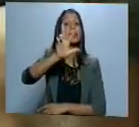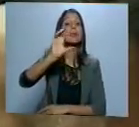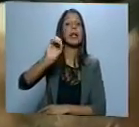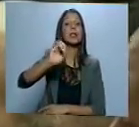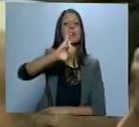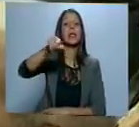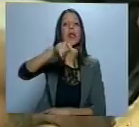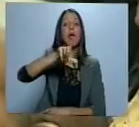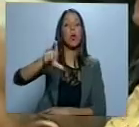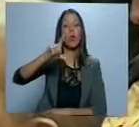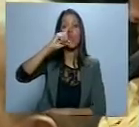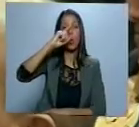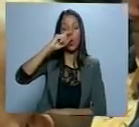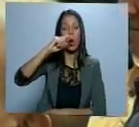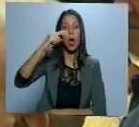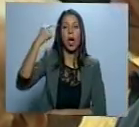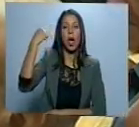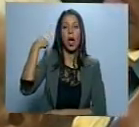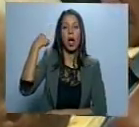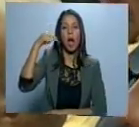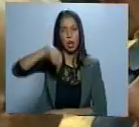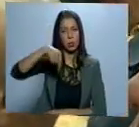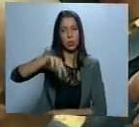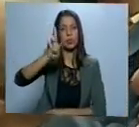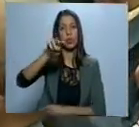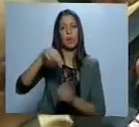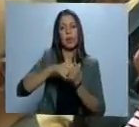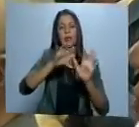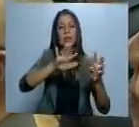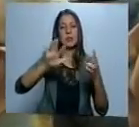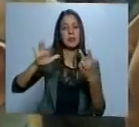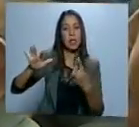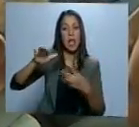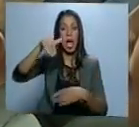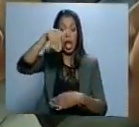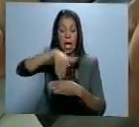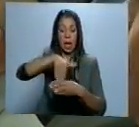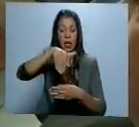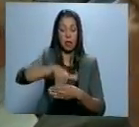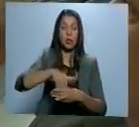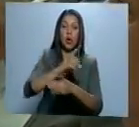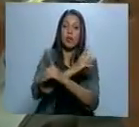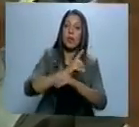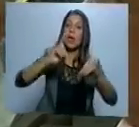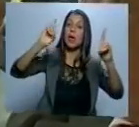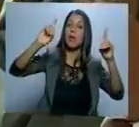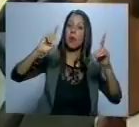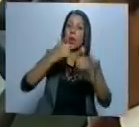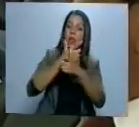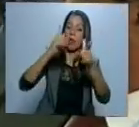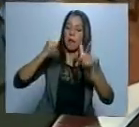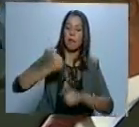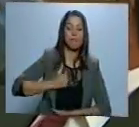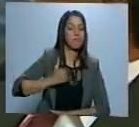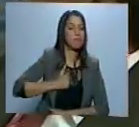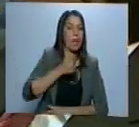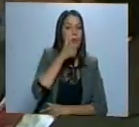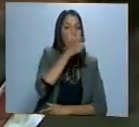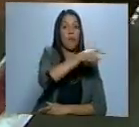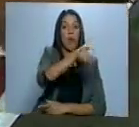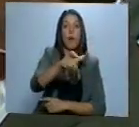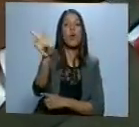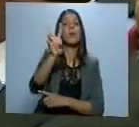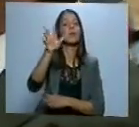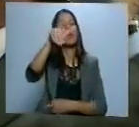30 de julio de 2017 en elecciones democráticas, libres, universales, directas y secretas por el pueblo